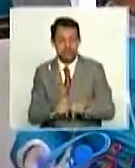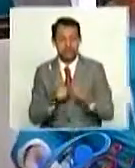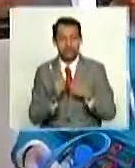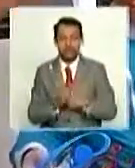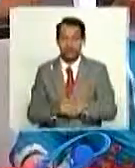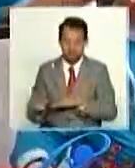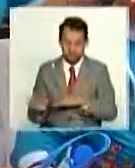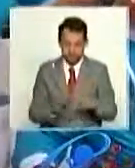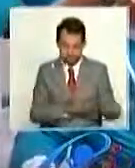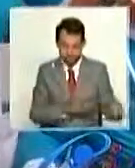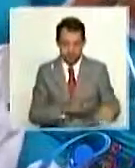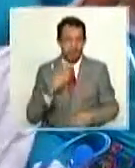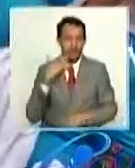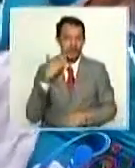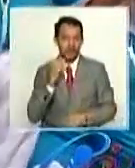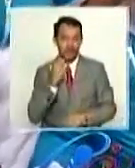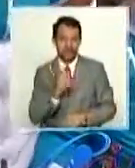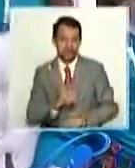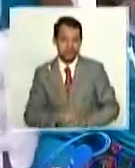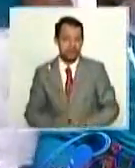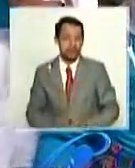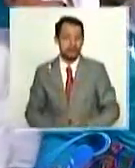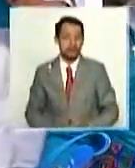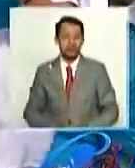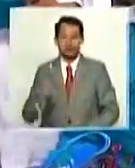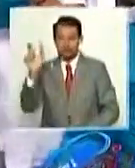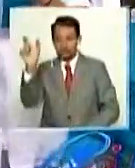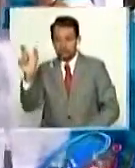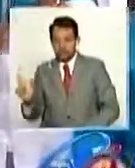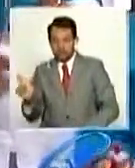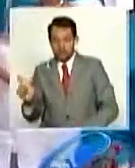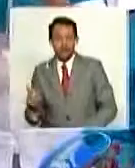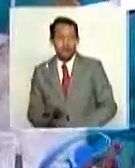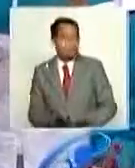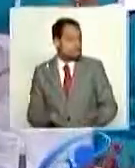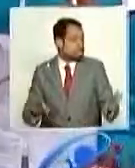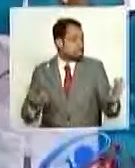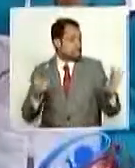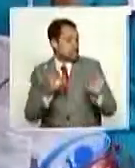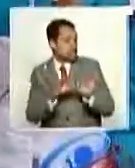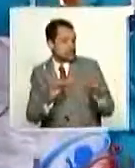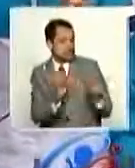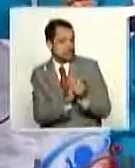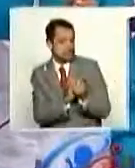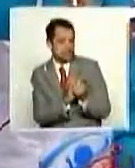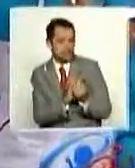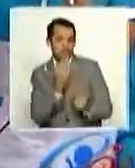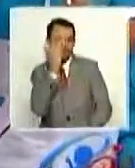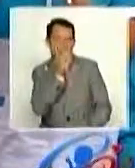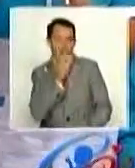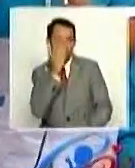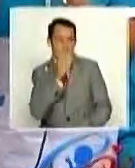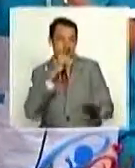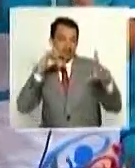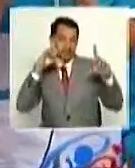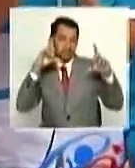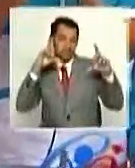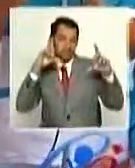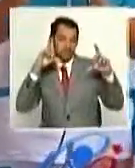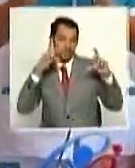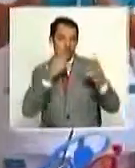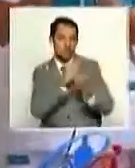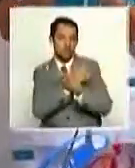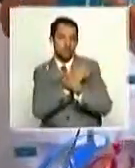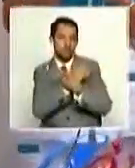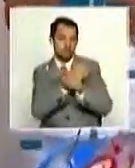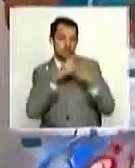Bueno, este paciente es importante enviarle una radiografía panorámica, así como todos los pacientes. Así